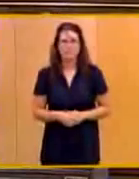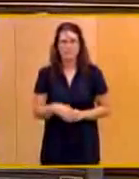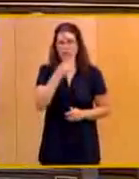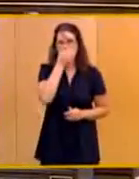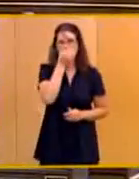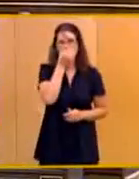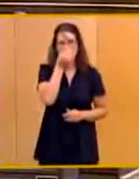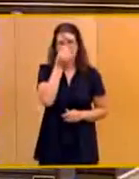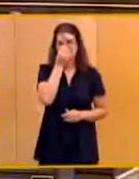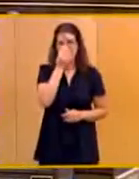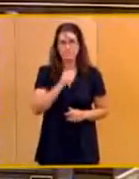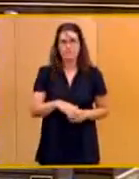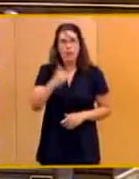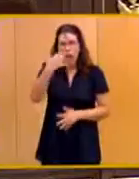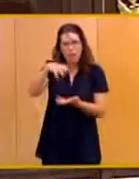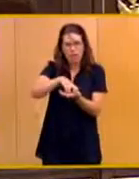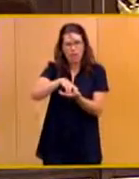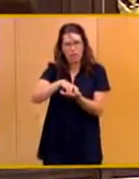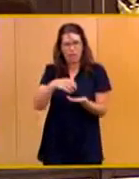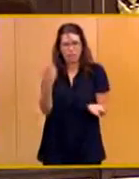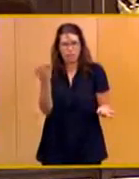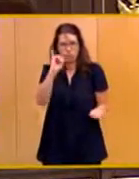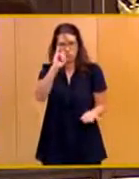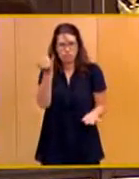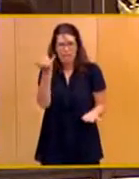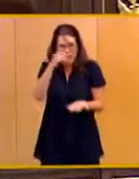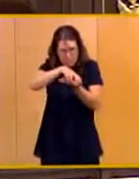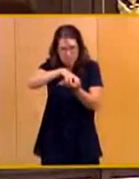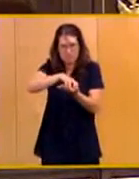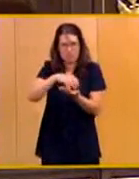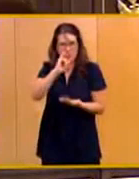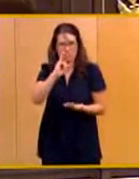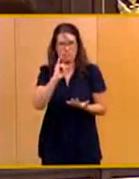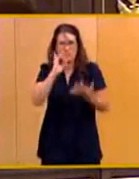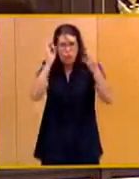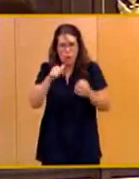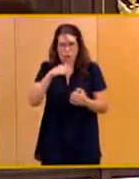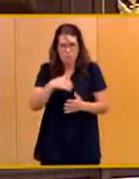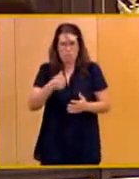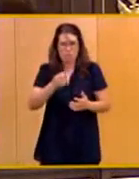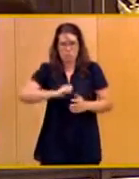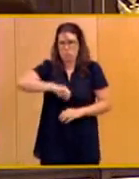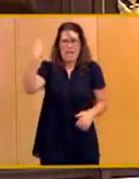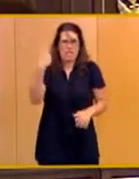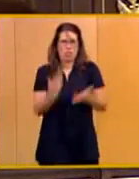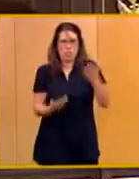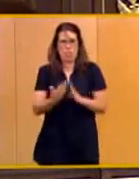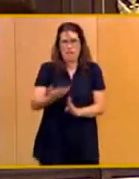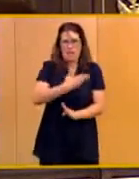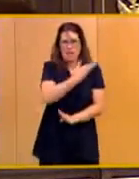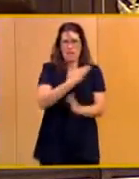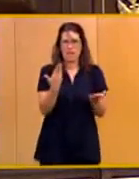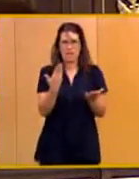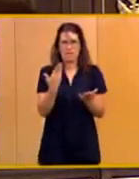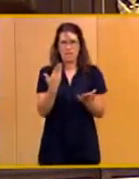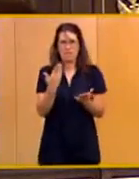Hay incertidumbres y las ha habido seguramente como nunca en las crisis económicas que hemos vivido, pero